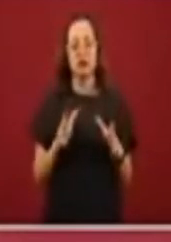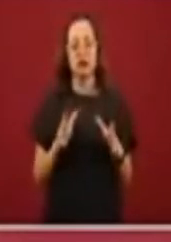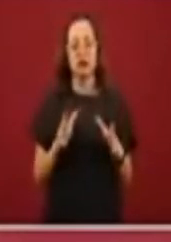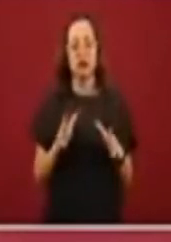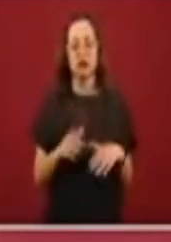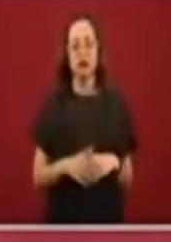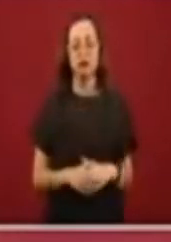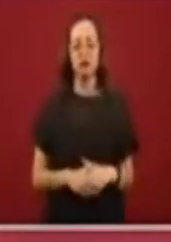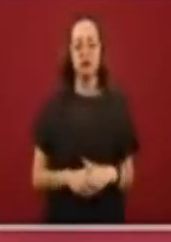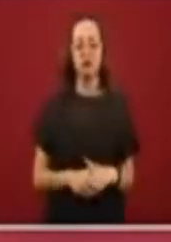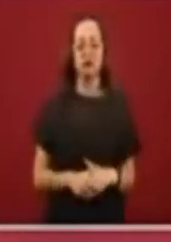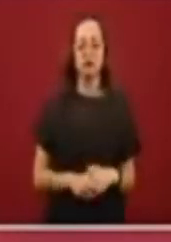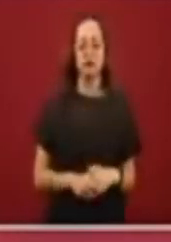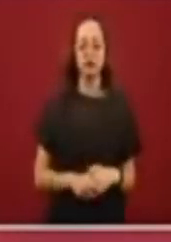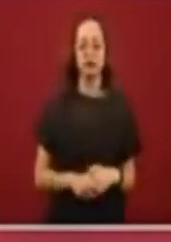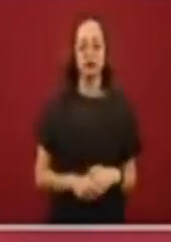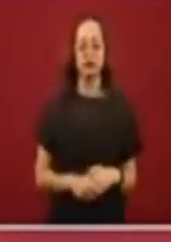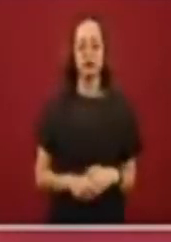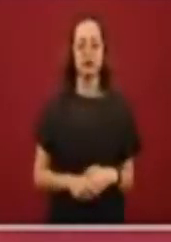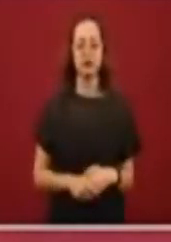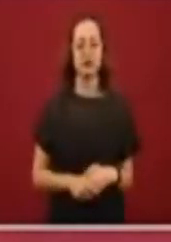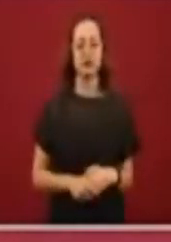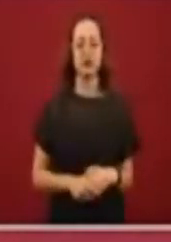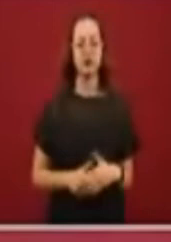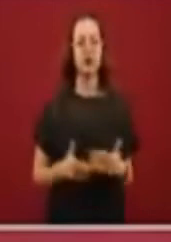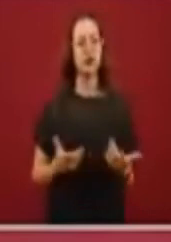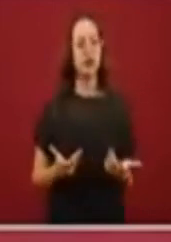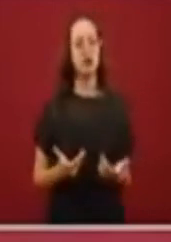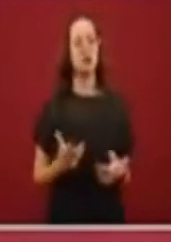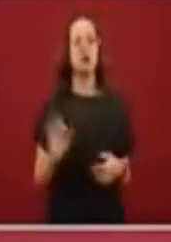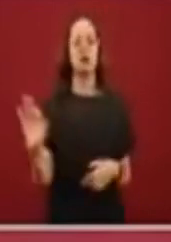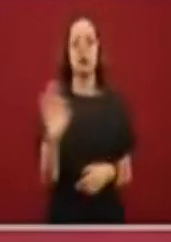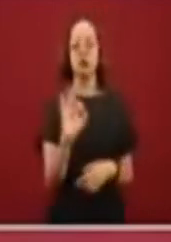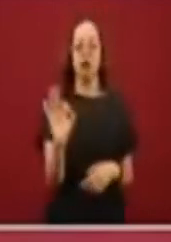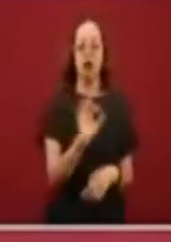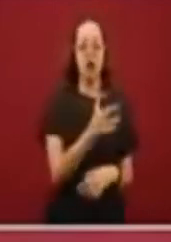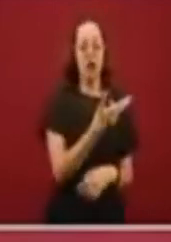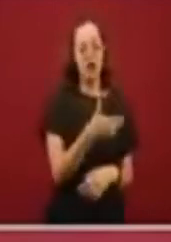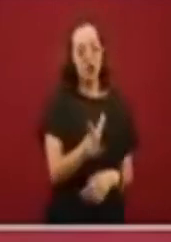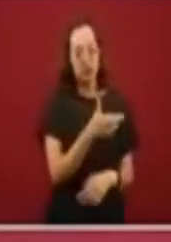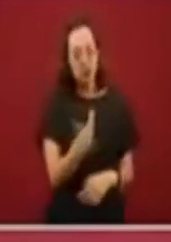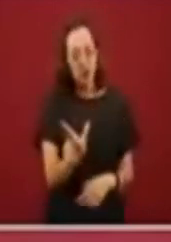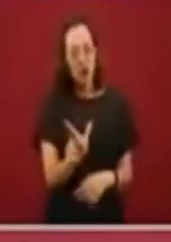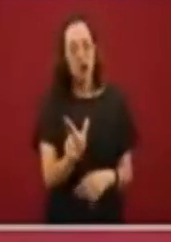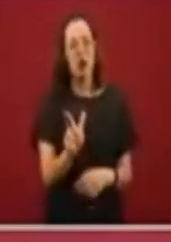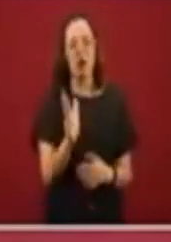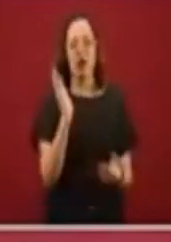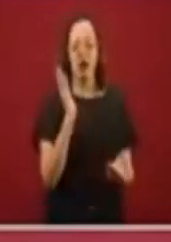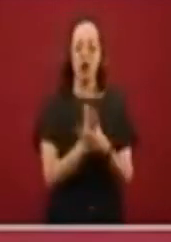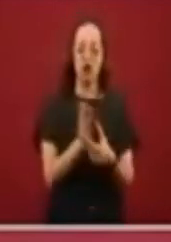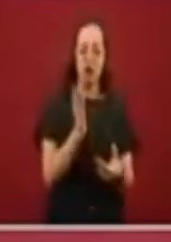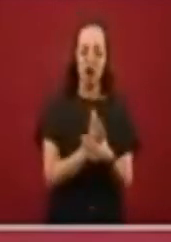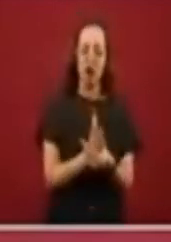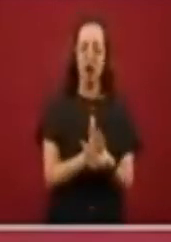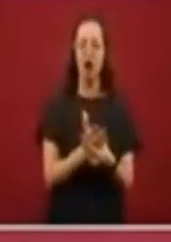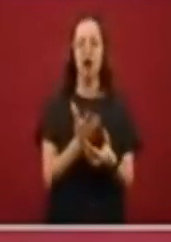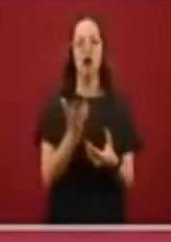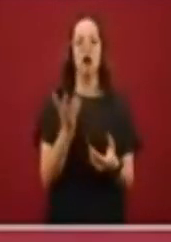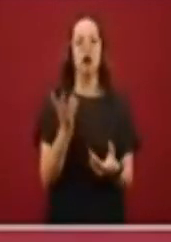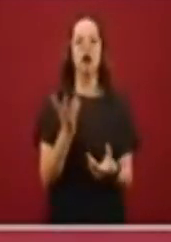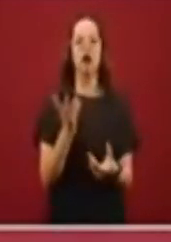dueños de pequeñas fondas, taqueros,